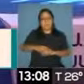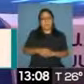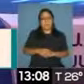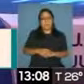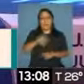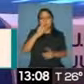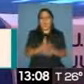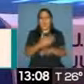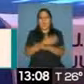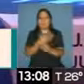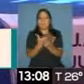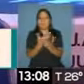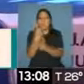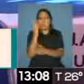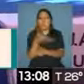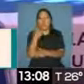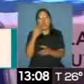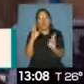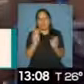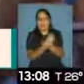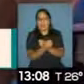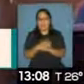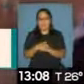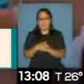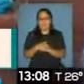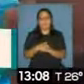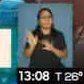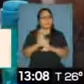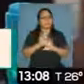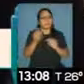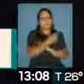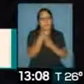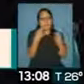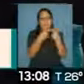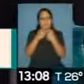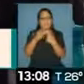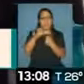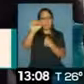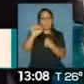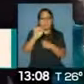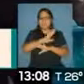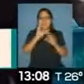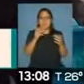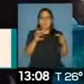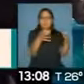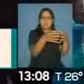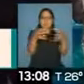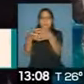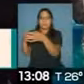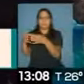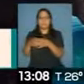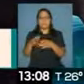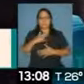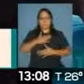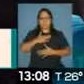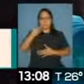irracionalidad que han propuesto. La modalidad de cada uno de los sindicatos han sido definidas por sus instancias orgánicas. En nuestro caso